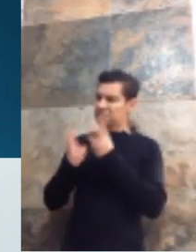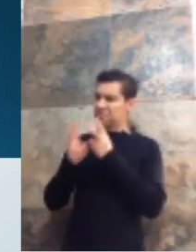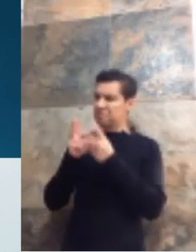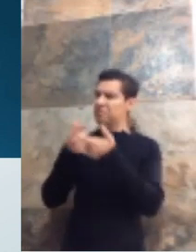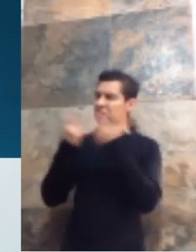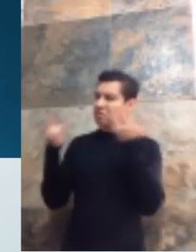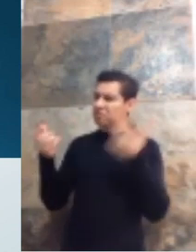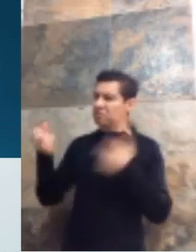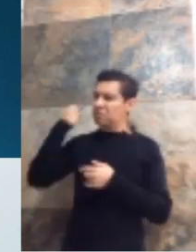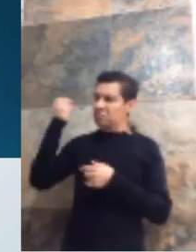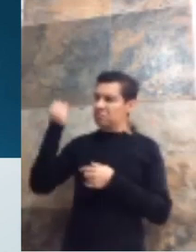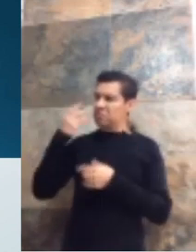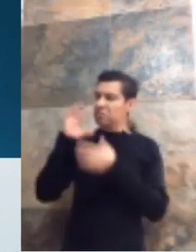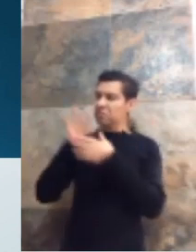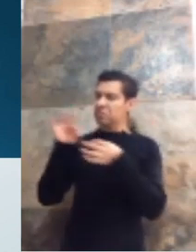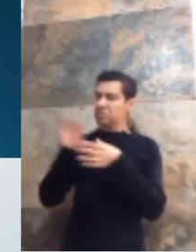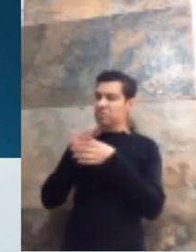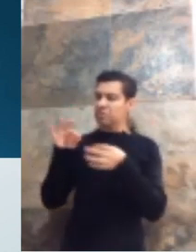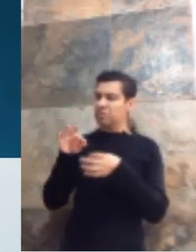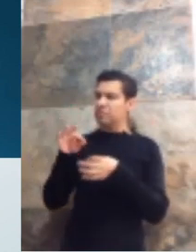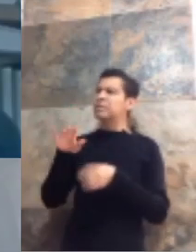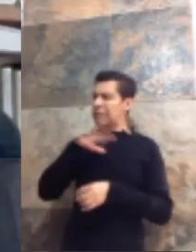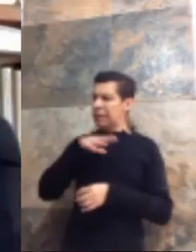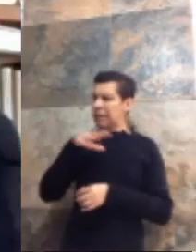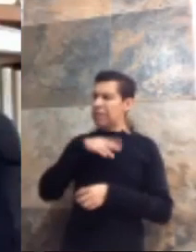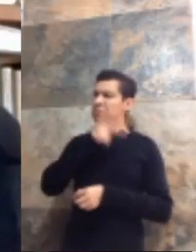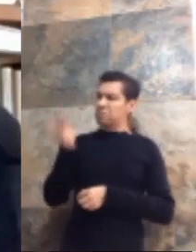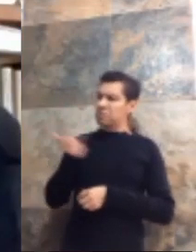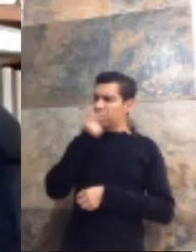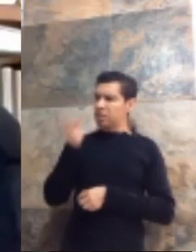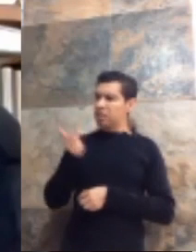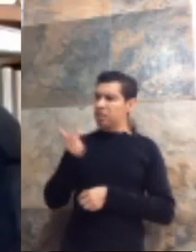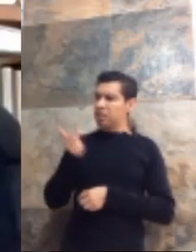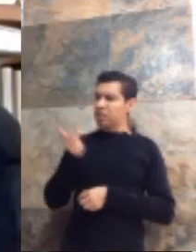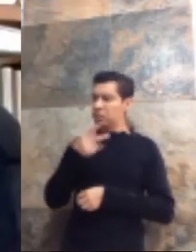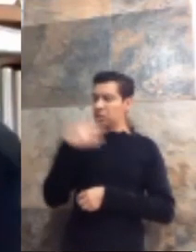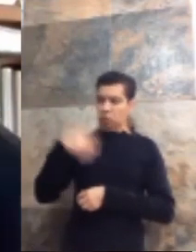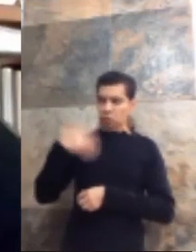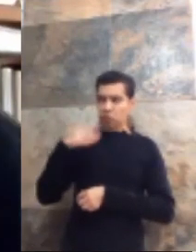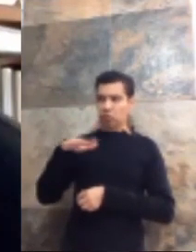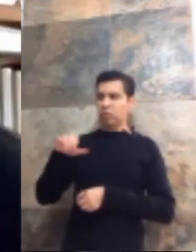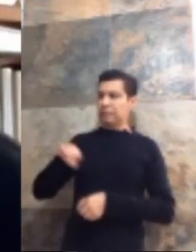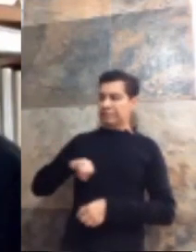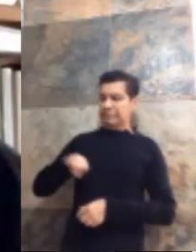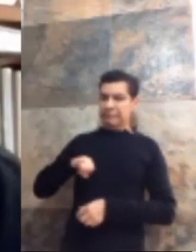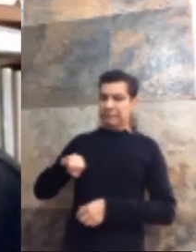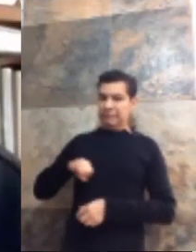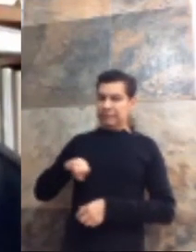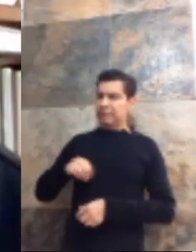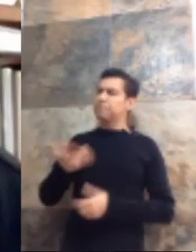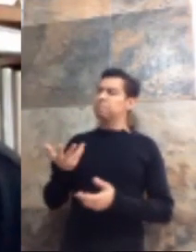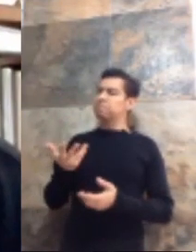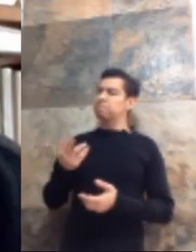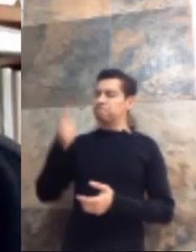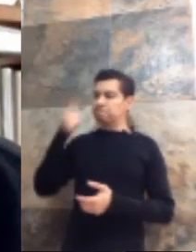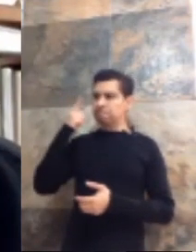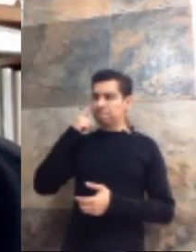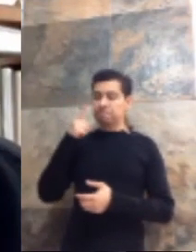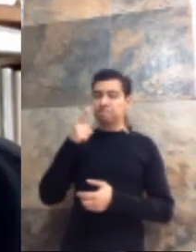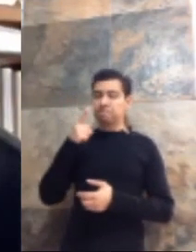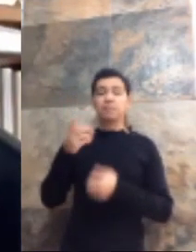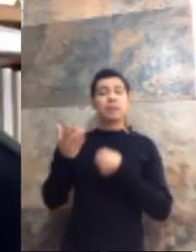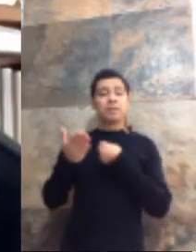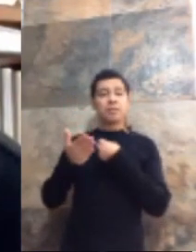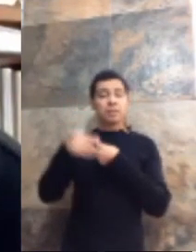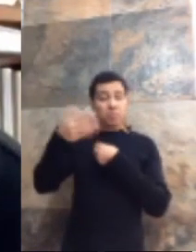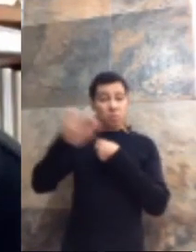tenemos varias preguntas. Ya contestaste una, Juan José, que efectivamente la plática va a estar disponible tanto en la